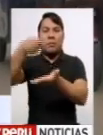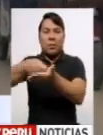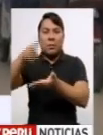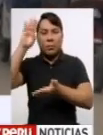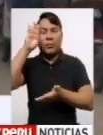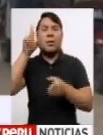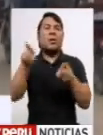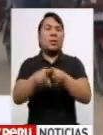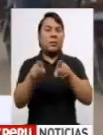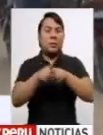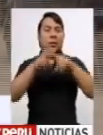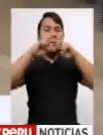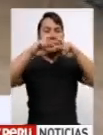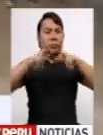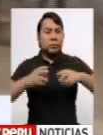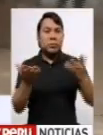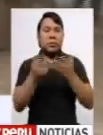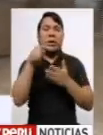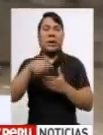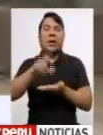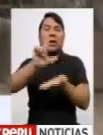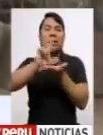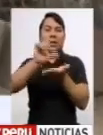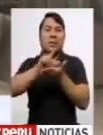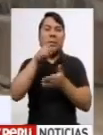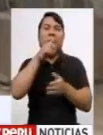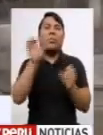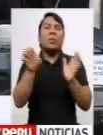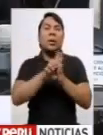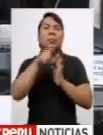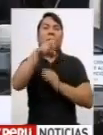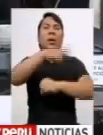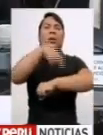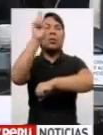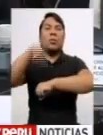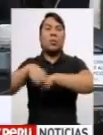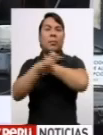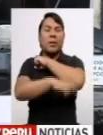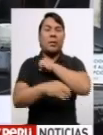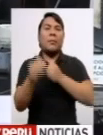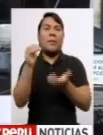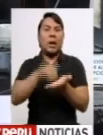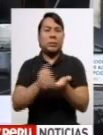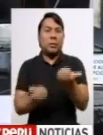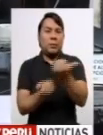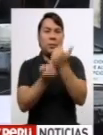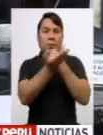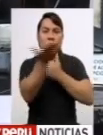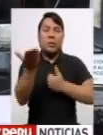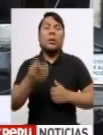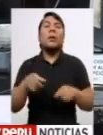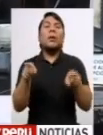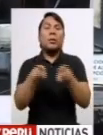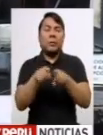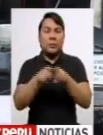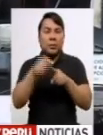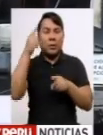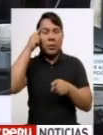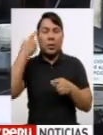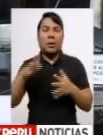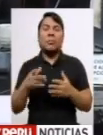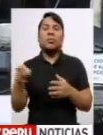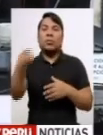por separado la situación que atraviesa Lima con la de las regiones del país. Implica una terca